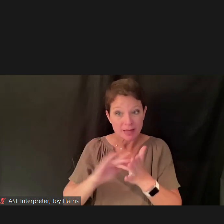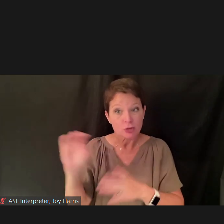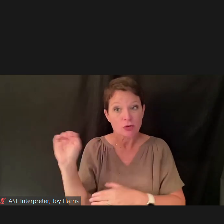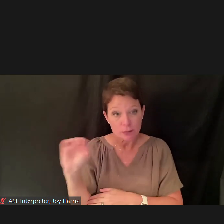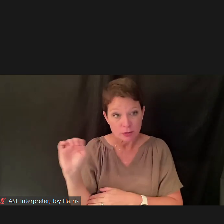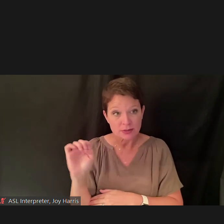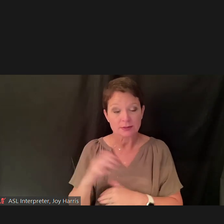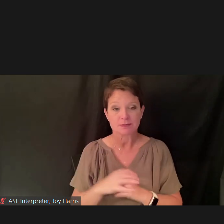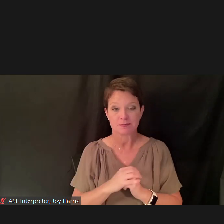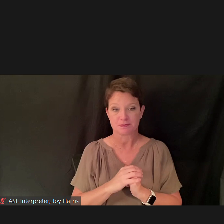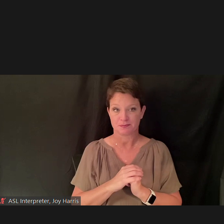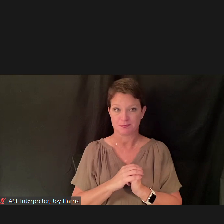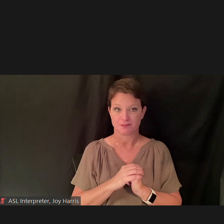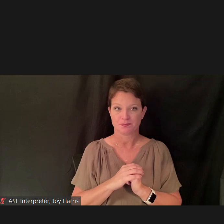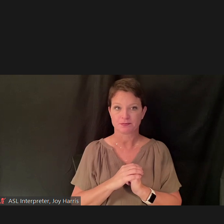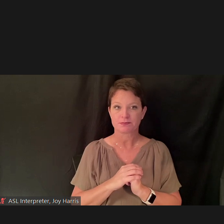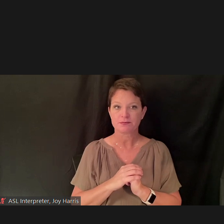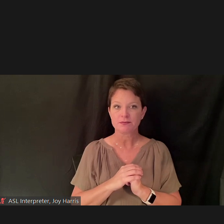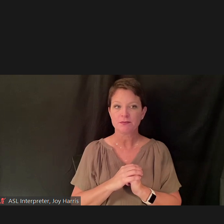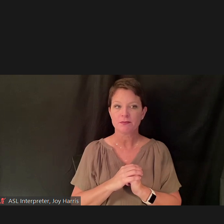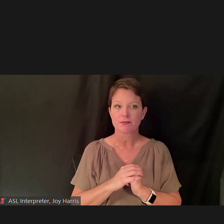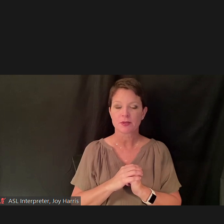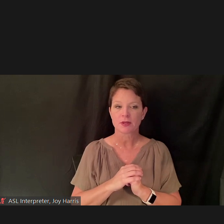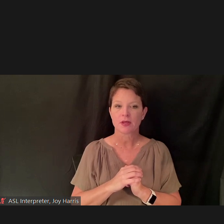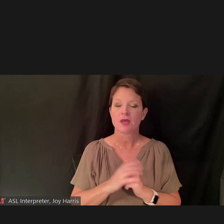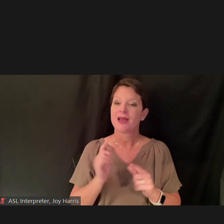de una emergencia médica.